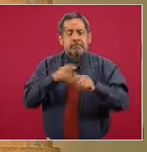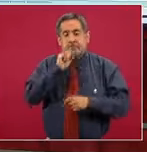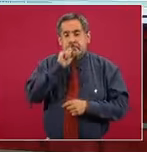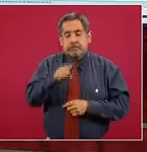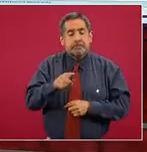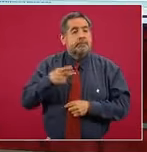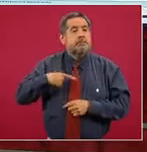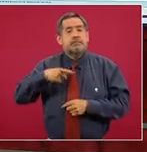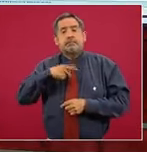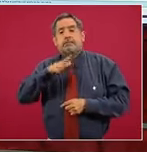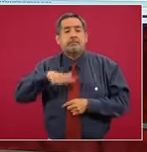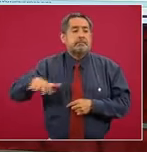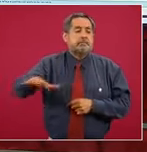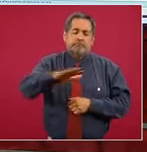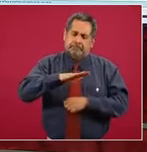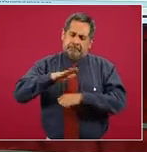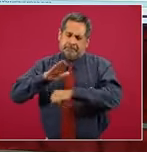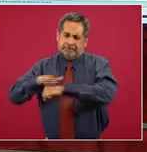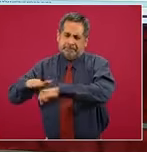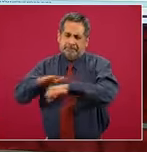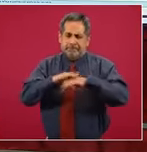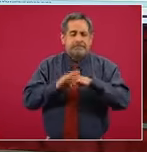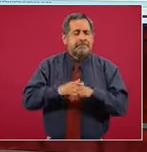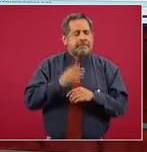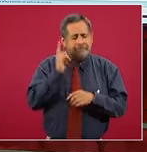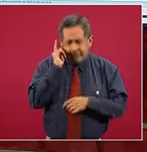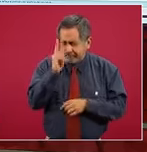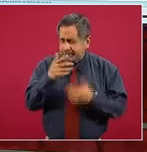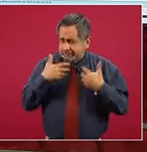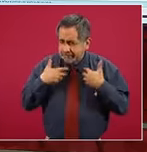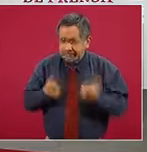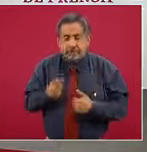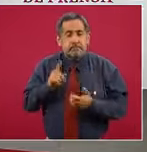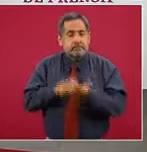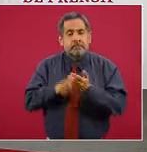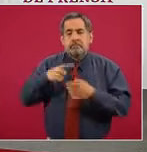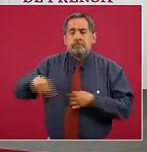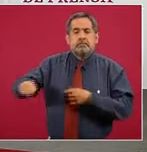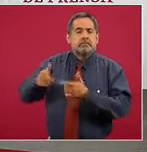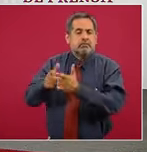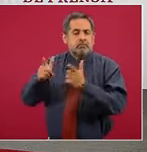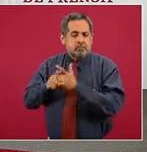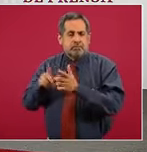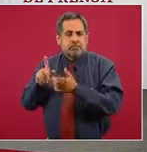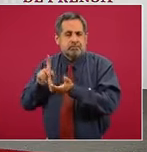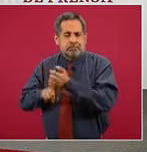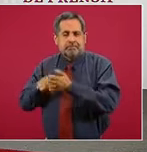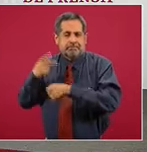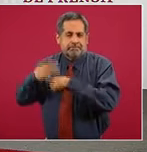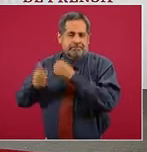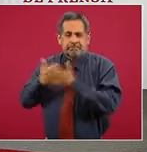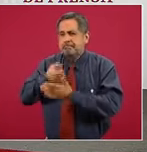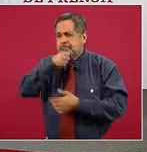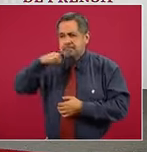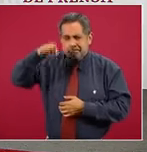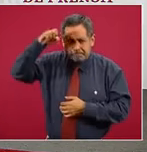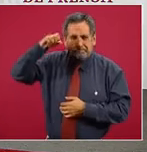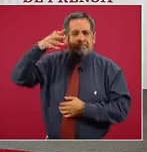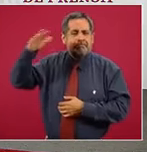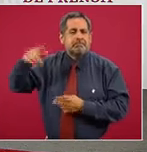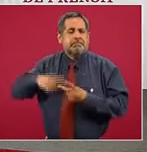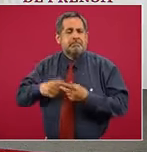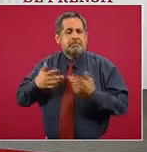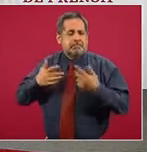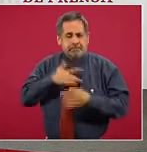también a la población general, que entienda esto, que especialmente en aquellos individuos de los grupos de riesgo, adultos mayores, pacientes con